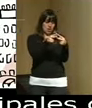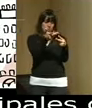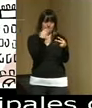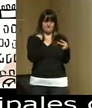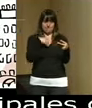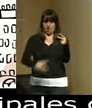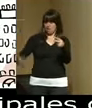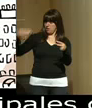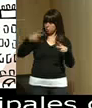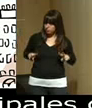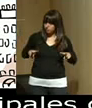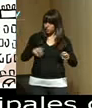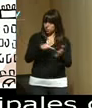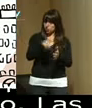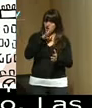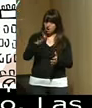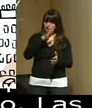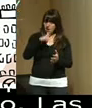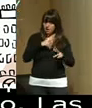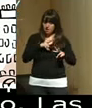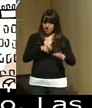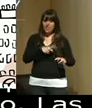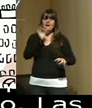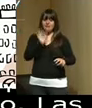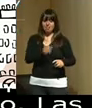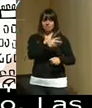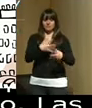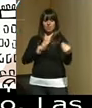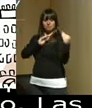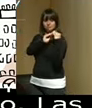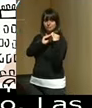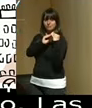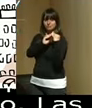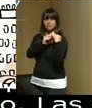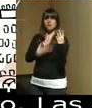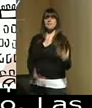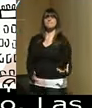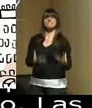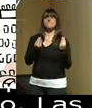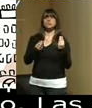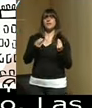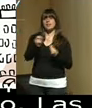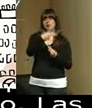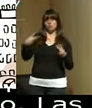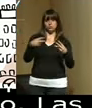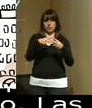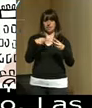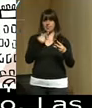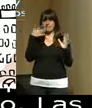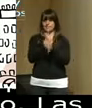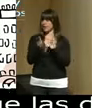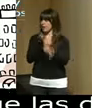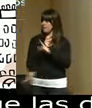que establecimos al principio se corroboran con los resultados. Muchas de las conclusiones que voy a decir aquí ya la ha